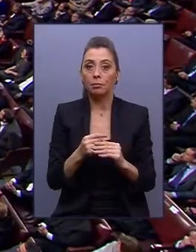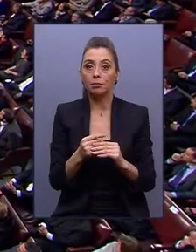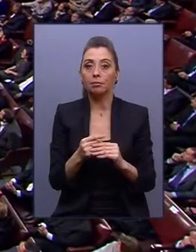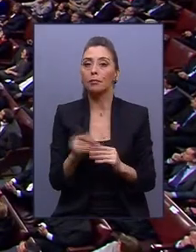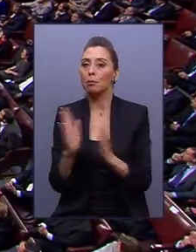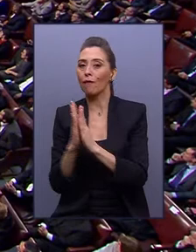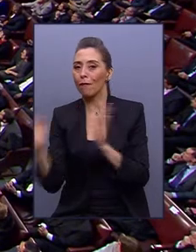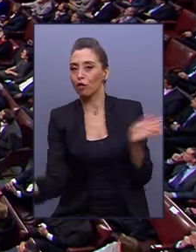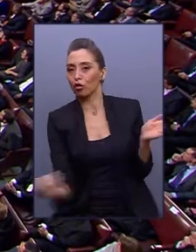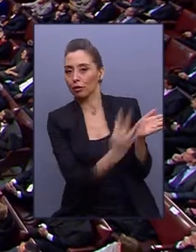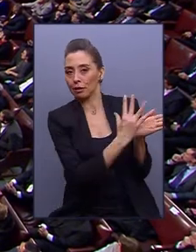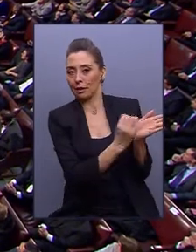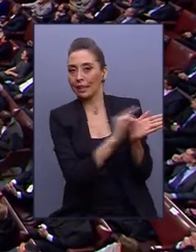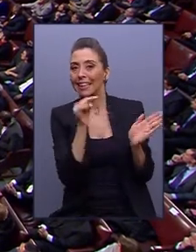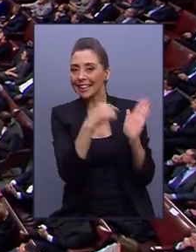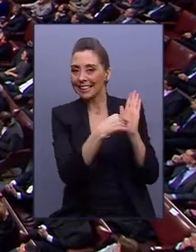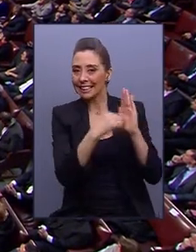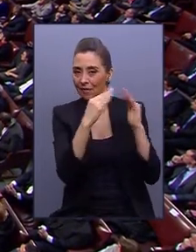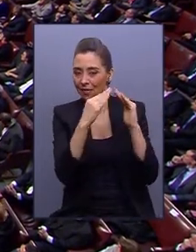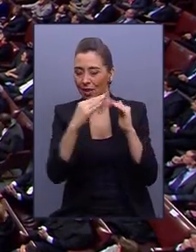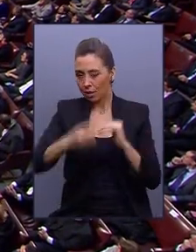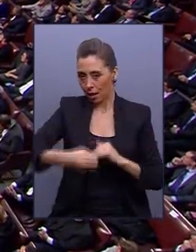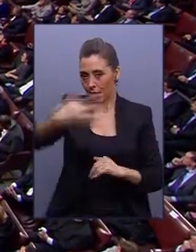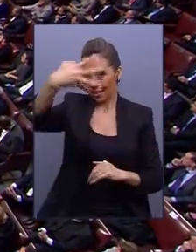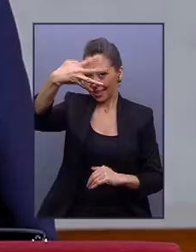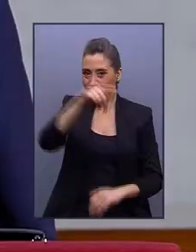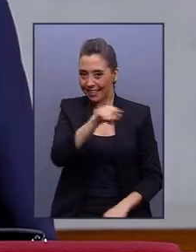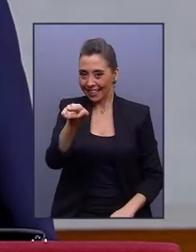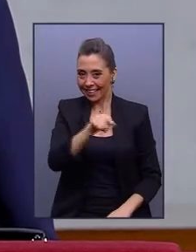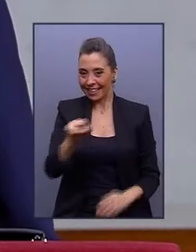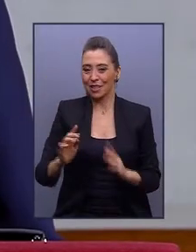Sigamos, por favor. De estas viviendas.